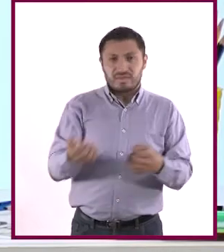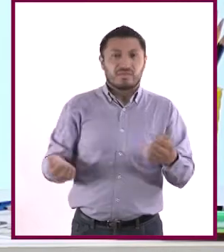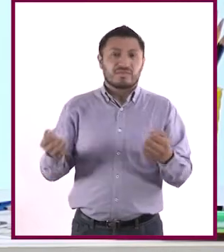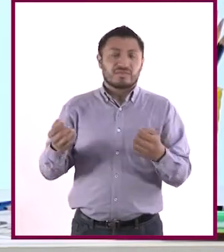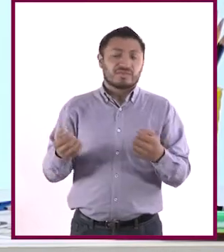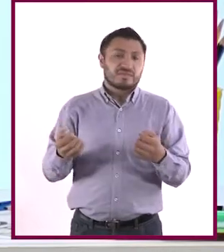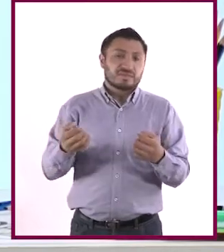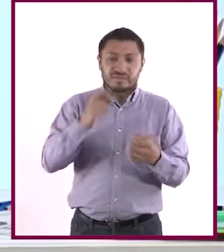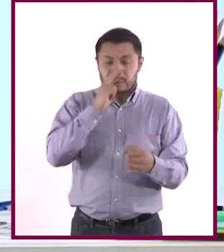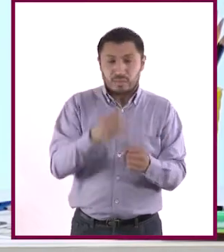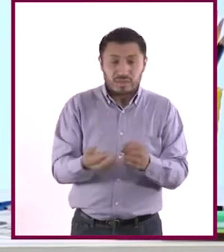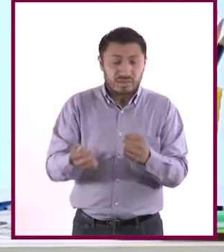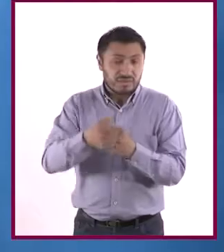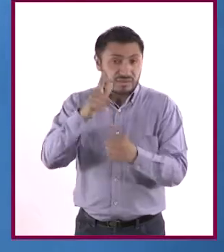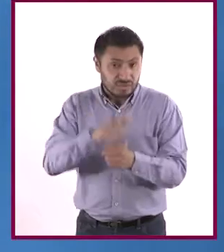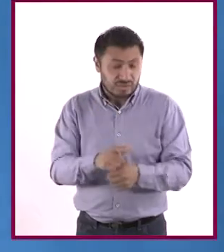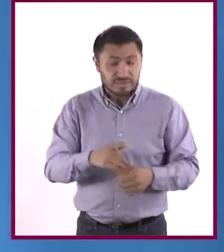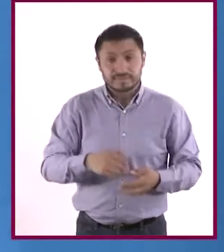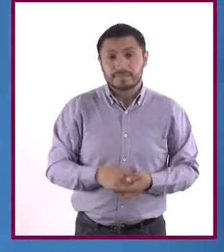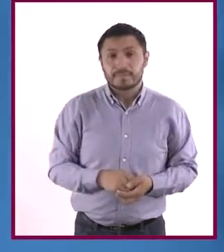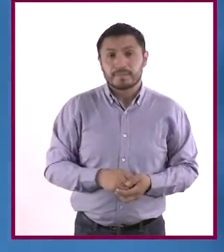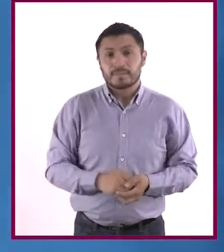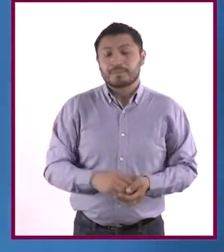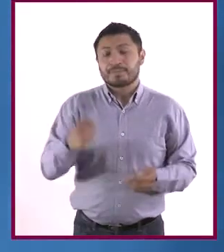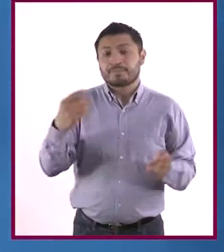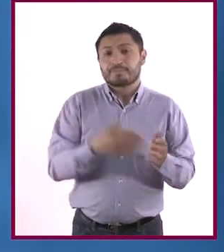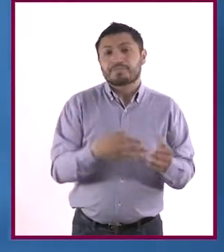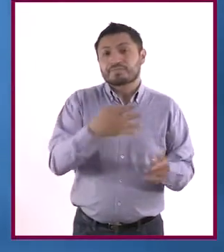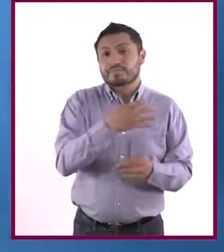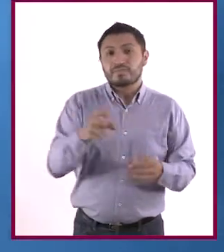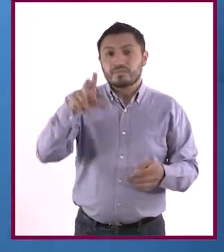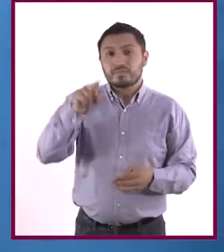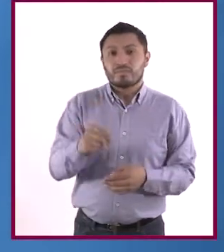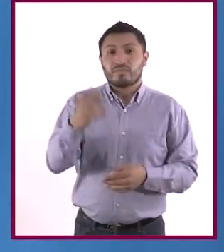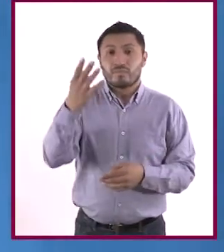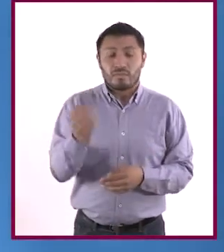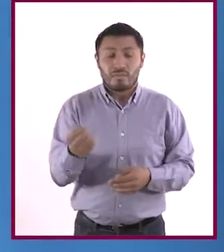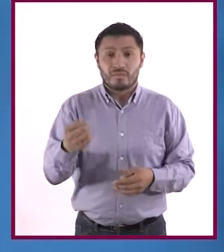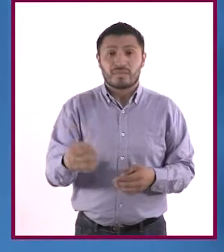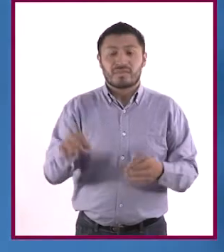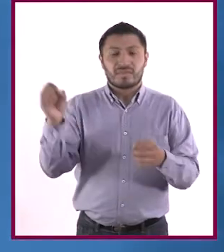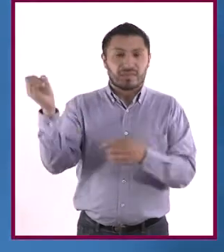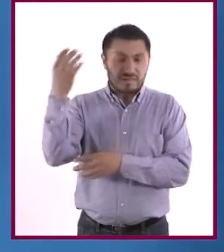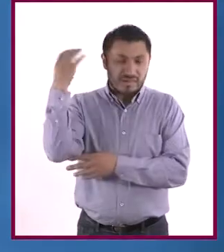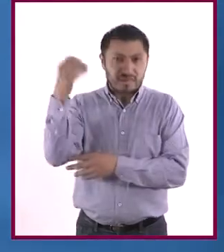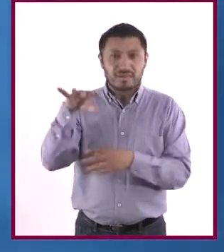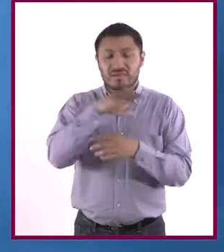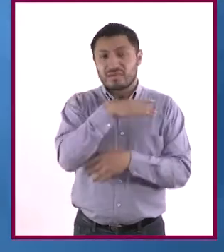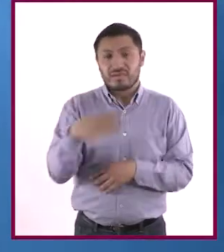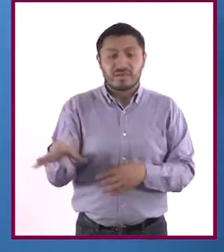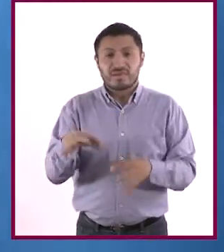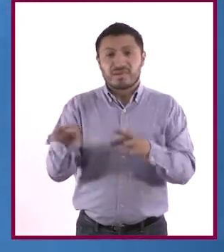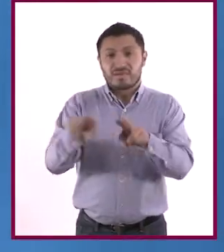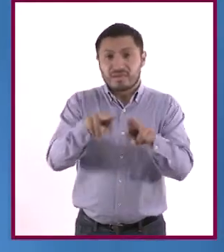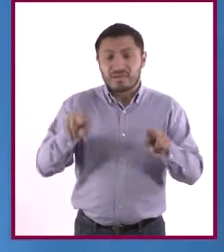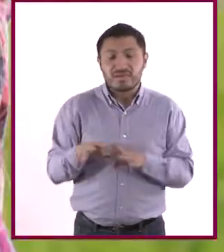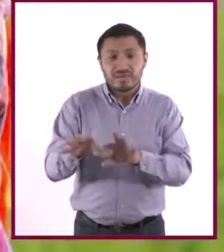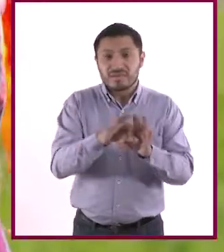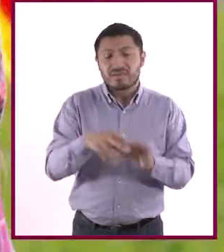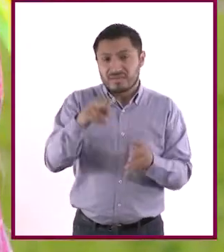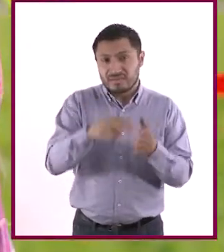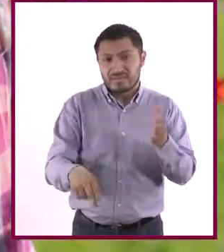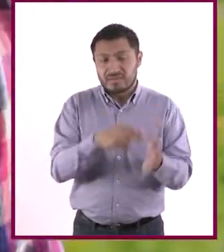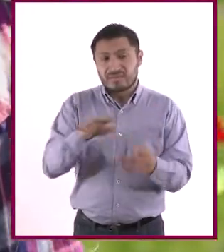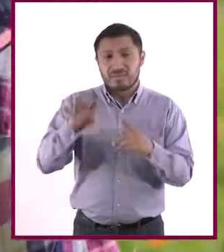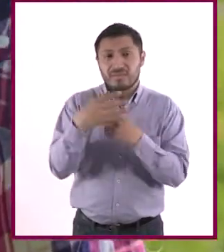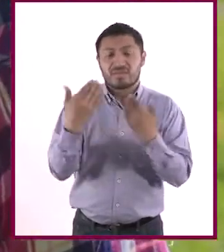del deber. En 1989, la Asamblea General de las Naciones Unidas aprobó la Convención sobre